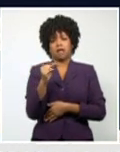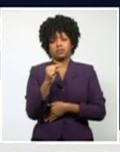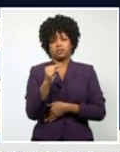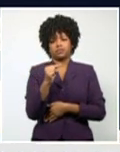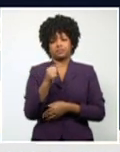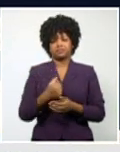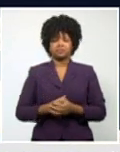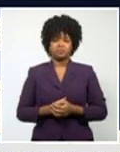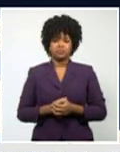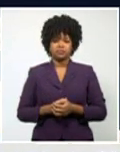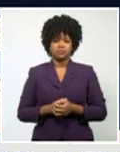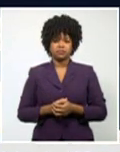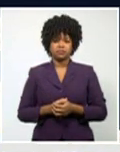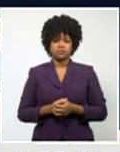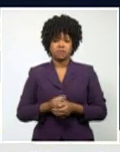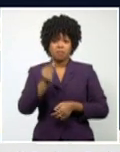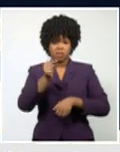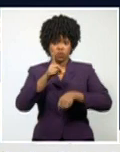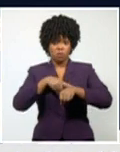determinado se confirmó